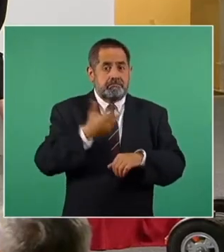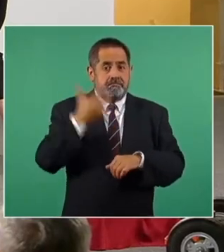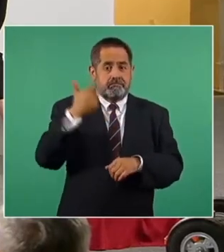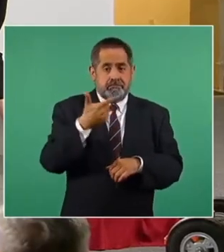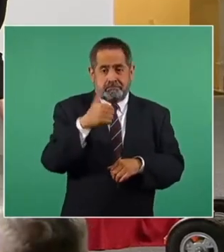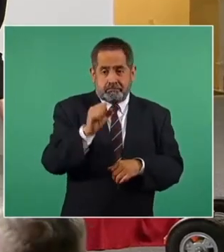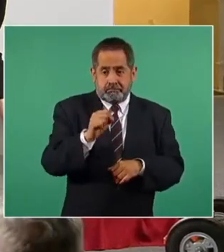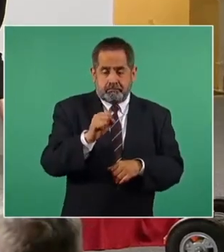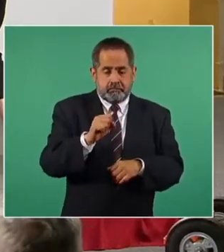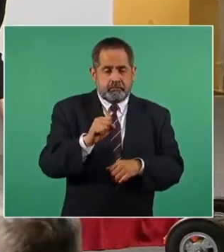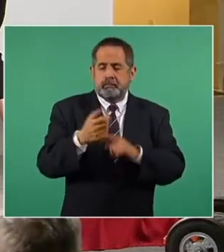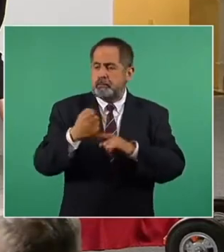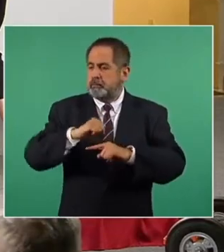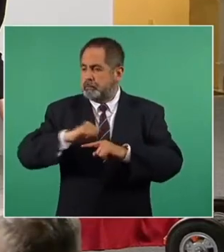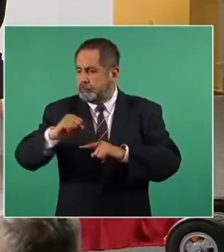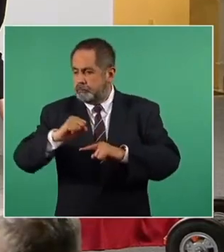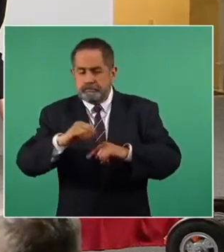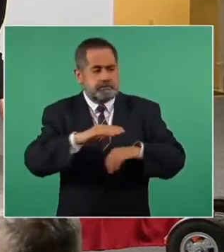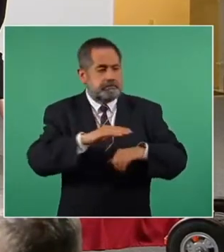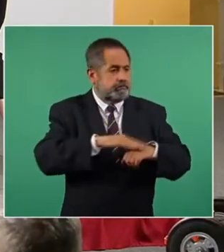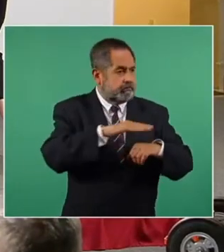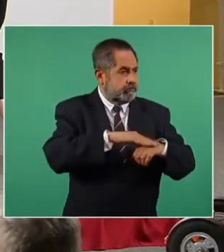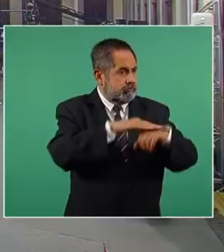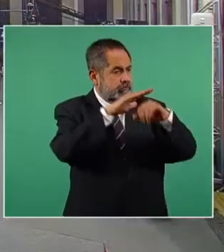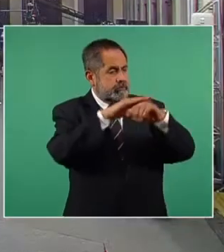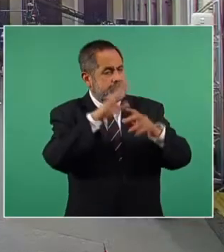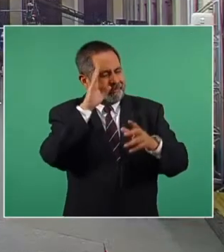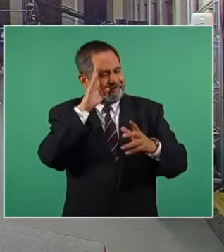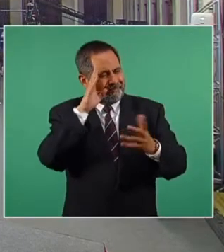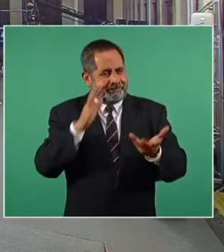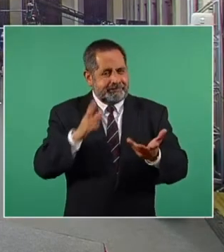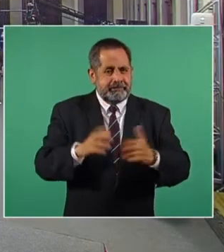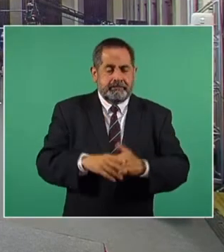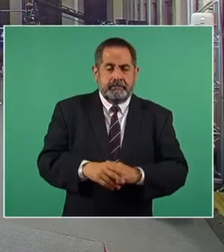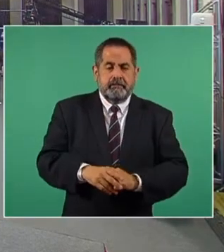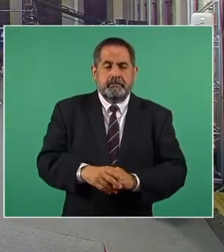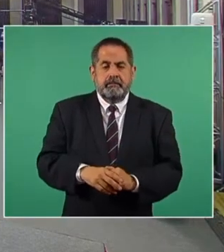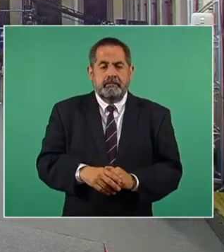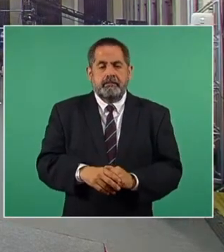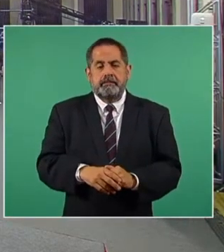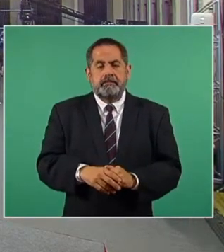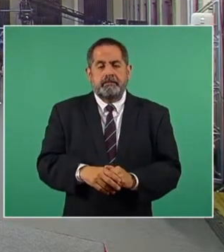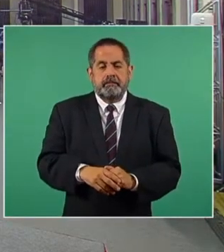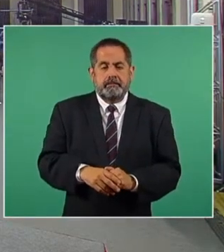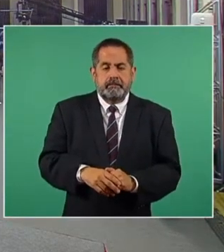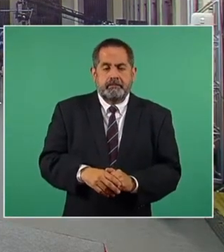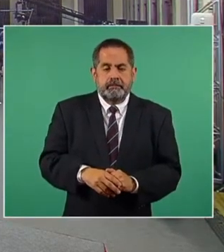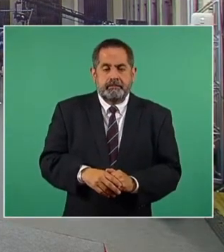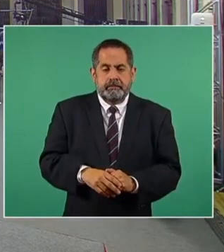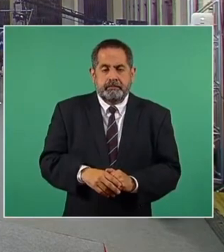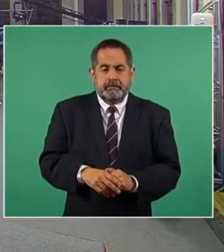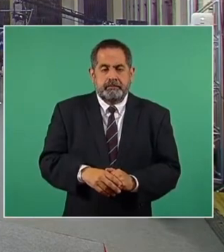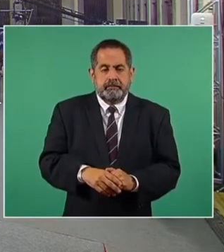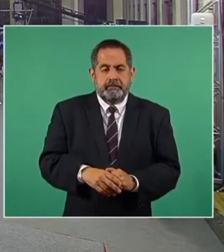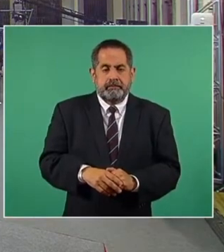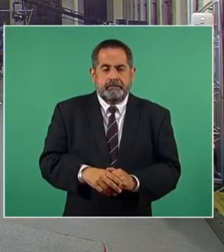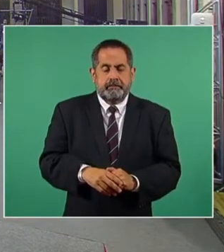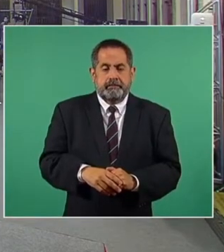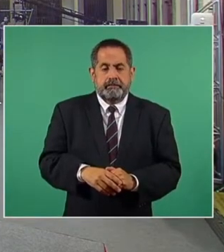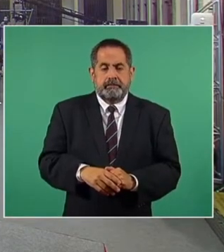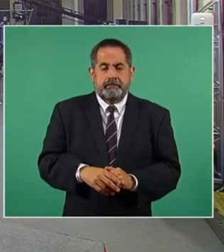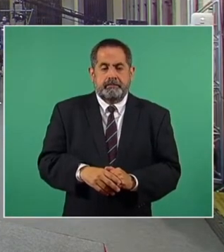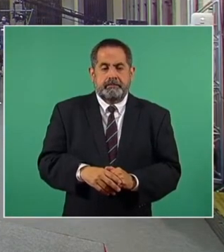puedan accesar a la compra de sus cilindros de gas a un precio justo amigos y amigas suscríbase al canal